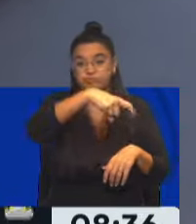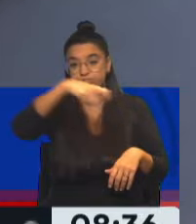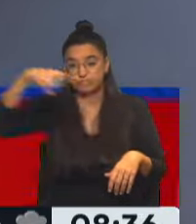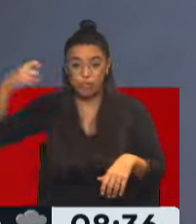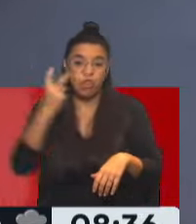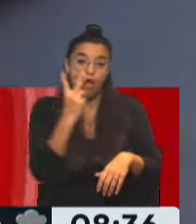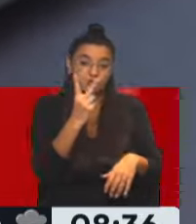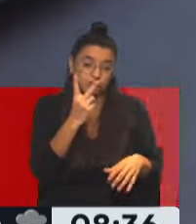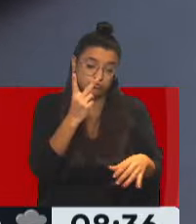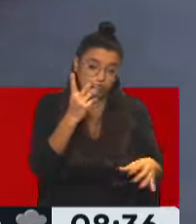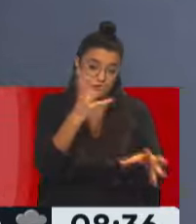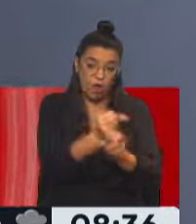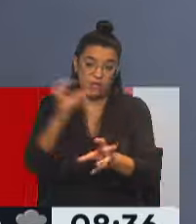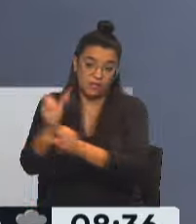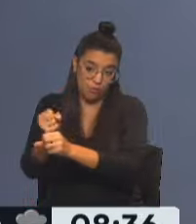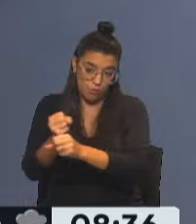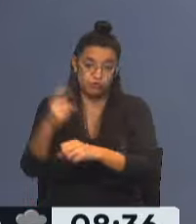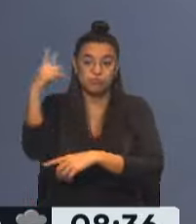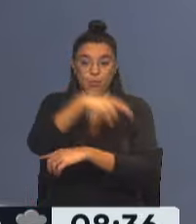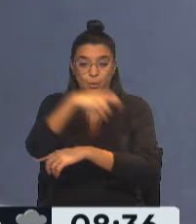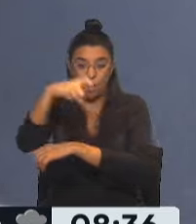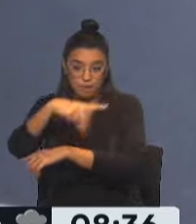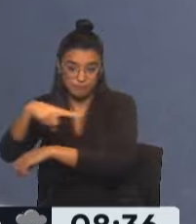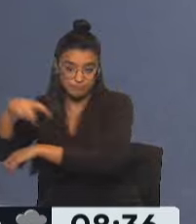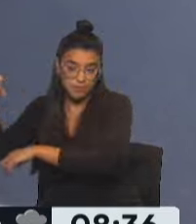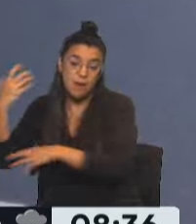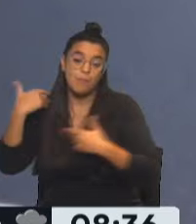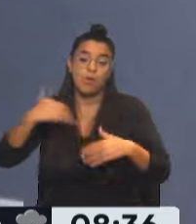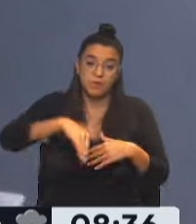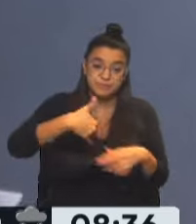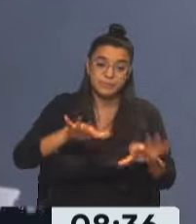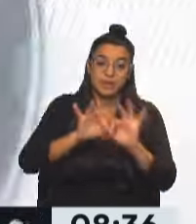dos unidades para poder liberar el tránsito de manera definitiva en la zona.